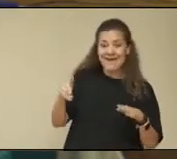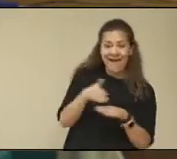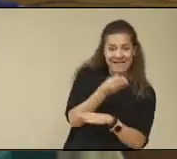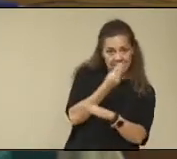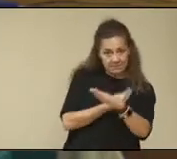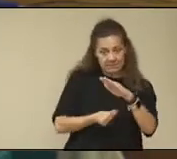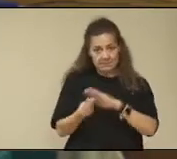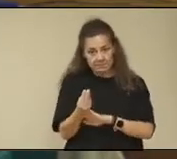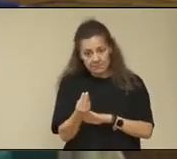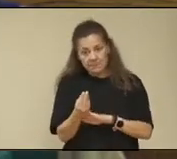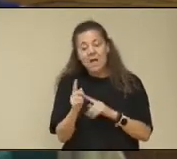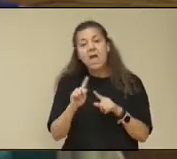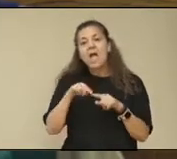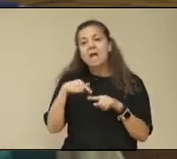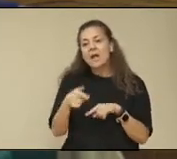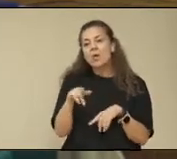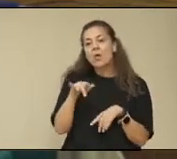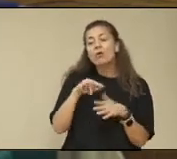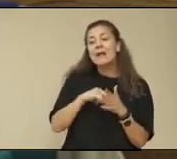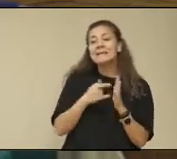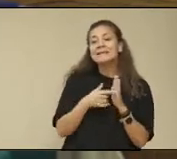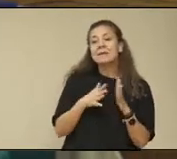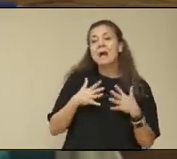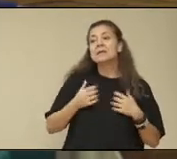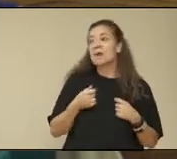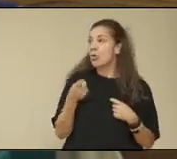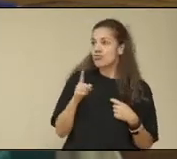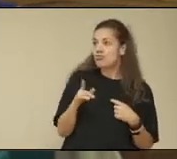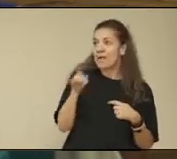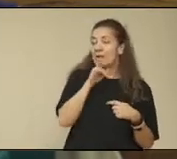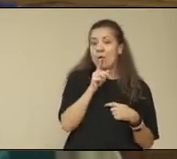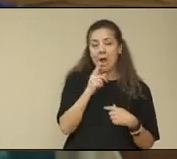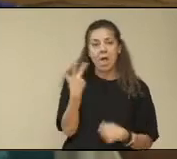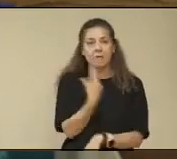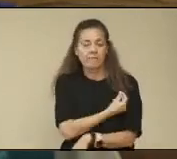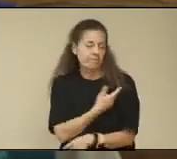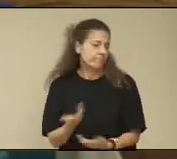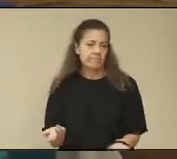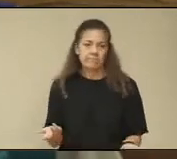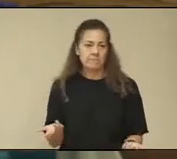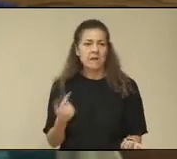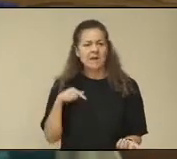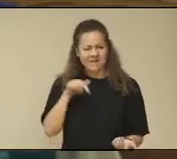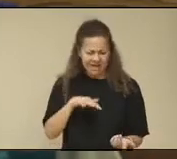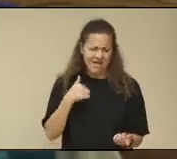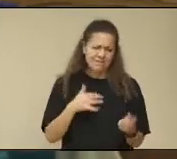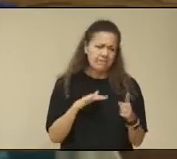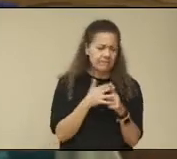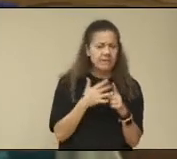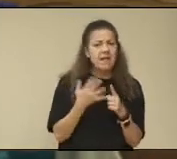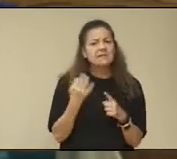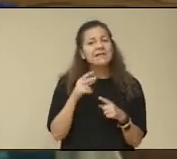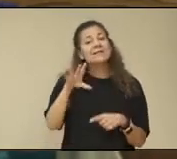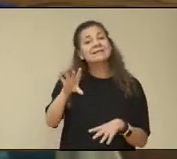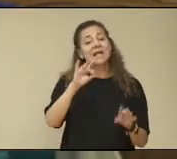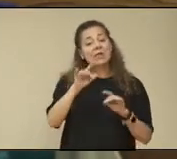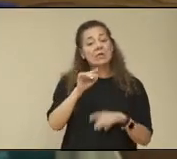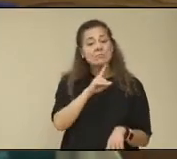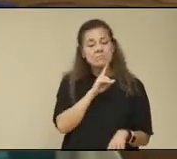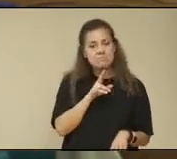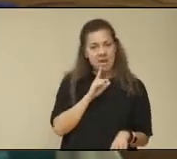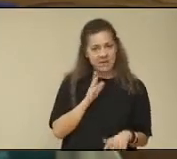bebé. Y luego que no se equivoque el sistema de salud y le ponga BCG, que ha pasado en varios casos. Hay que seleccionar a las madres y